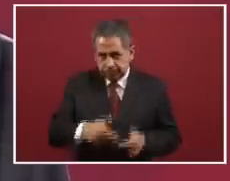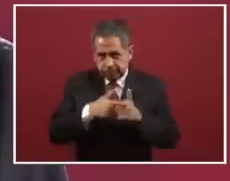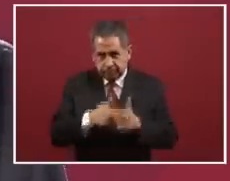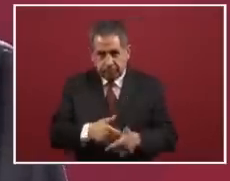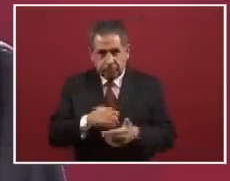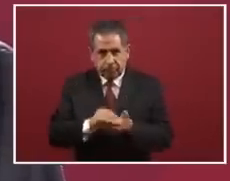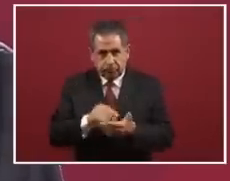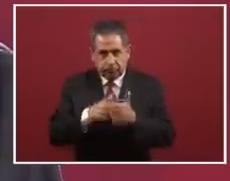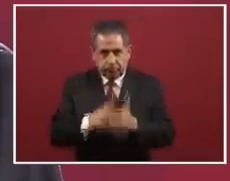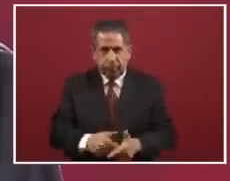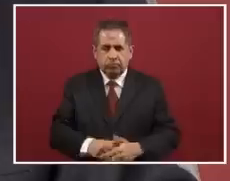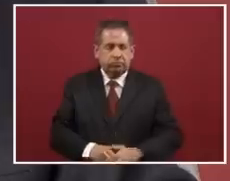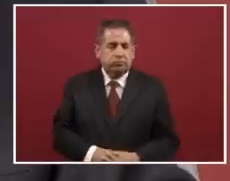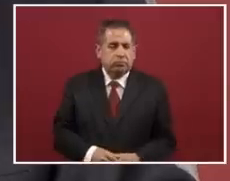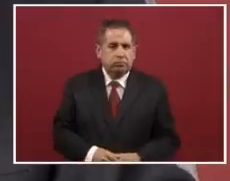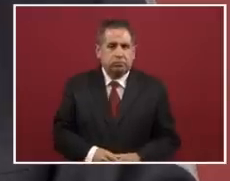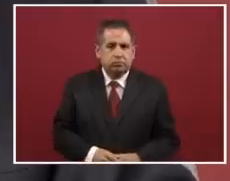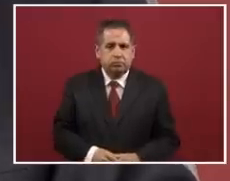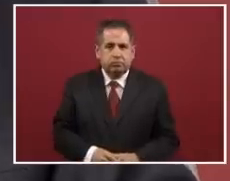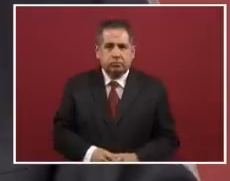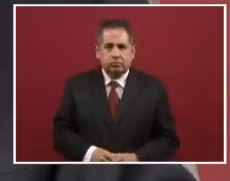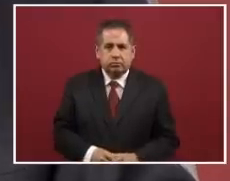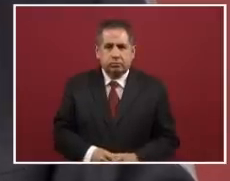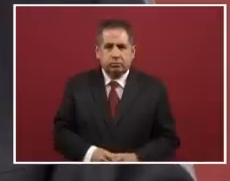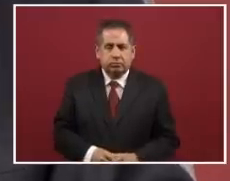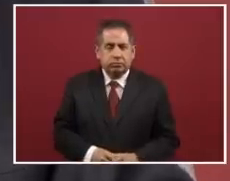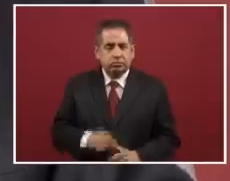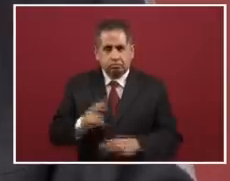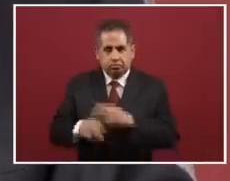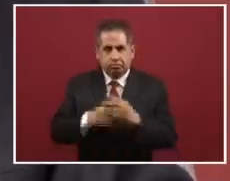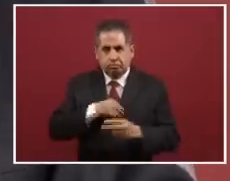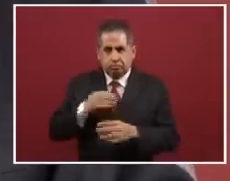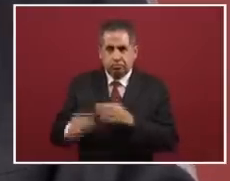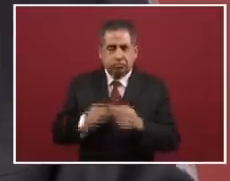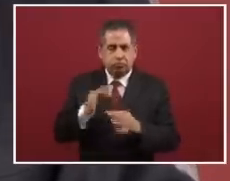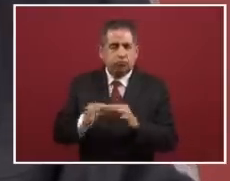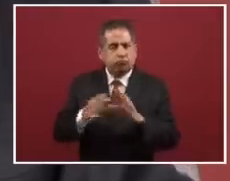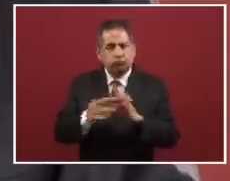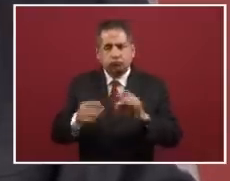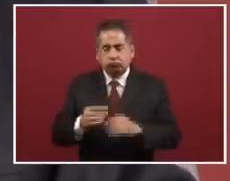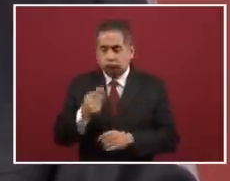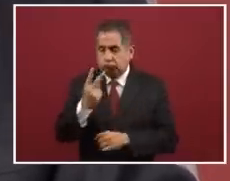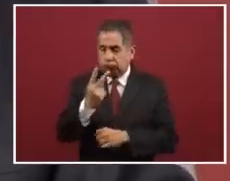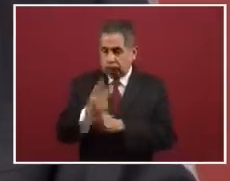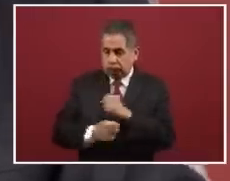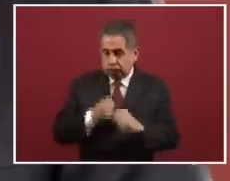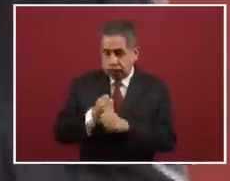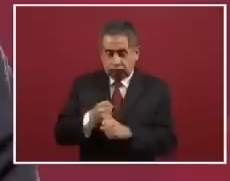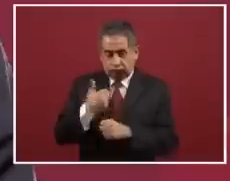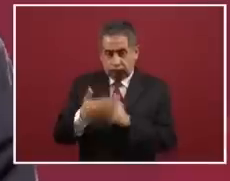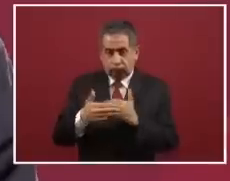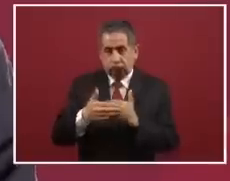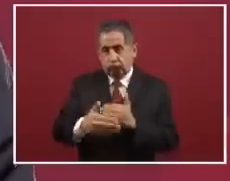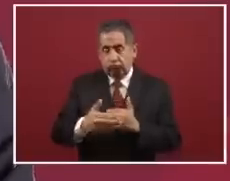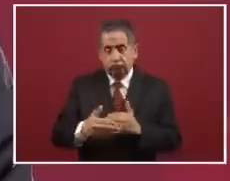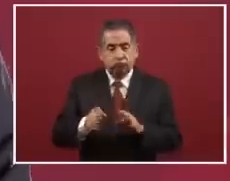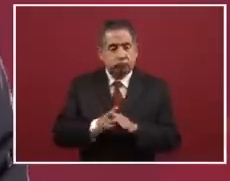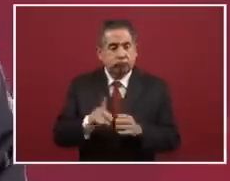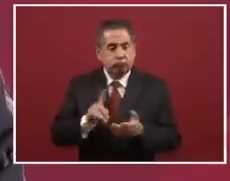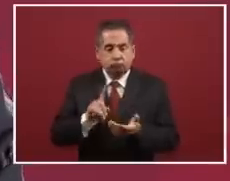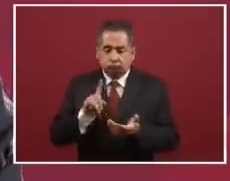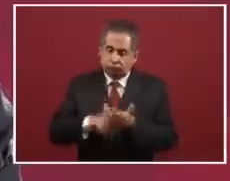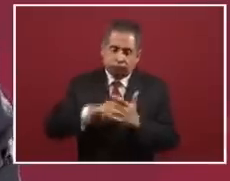es cierto. Vamos a cumplir y en 2 años va a estar